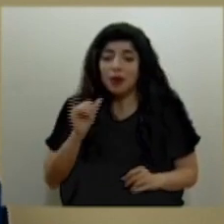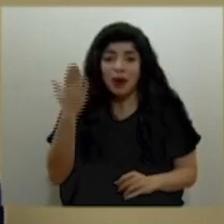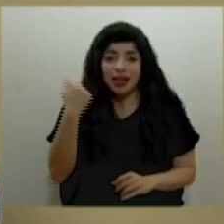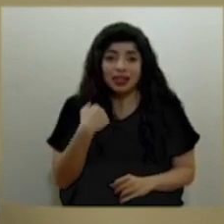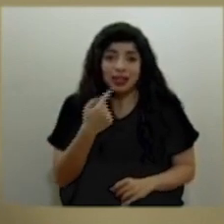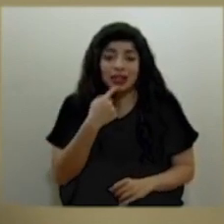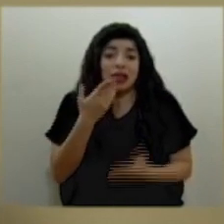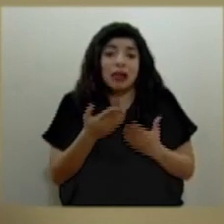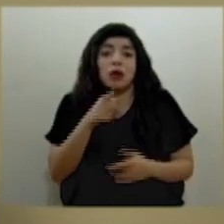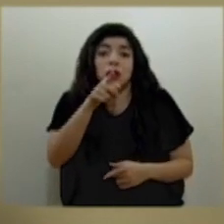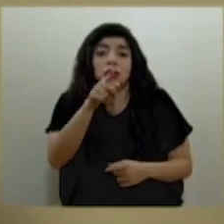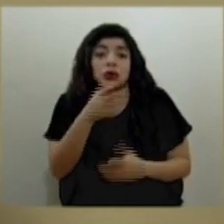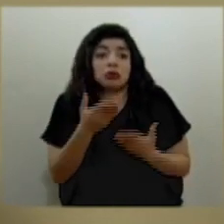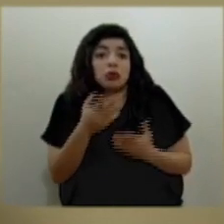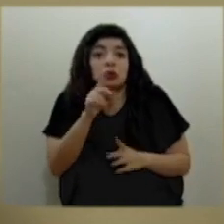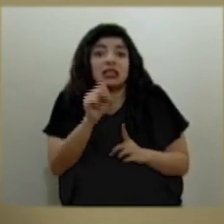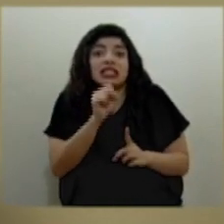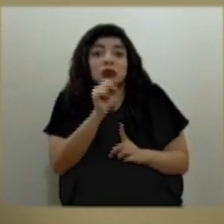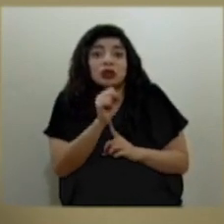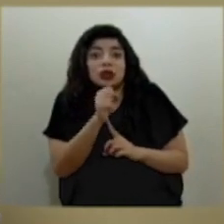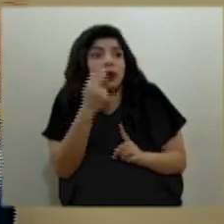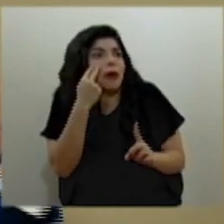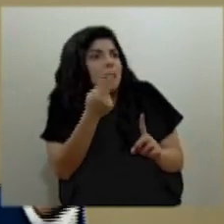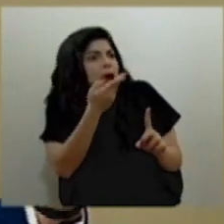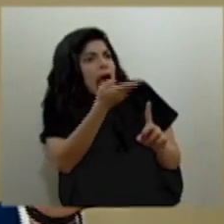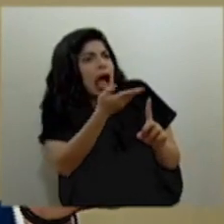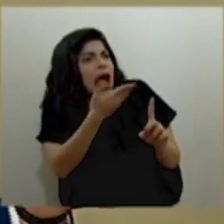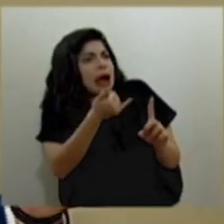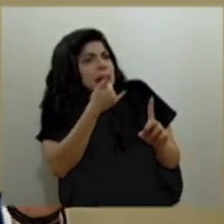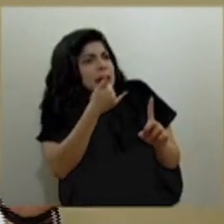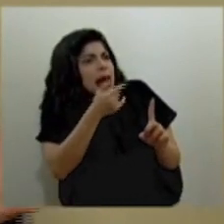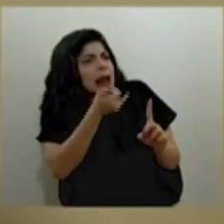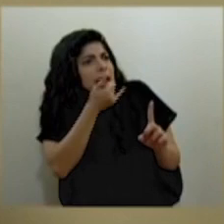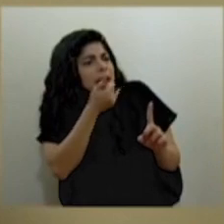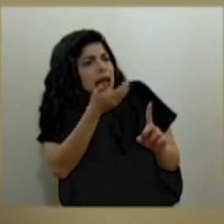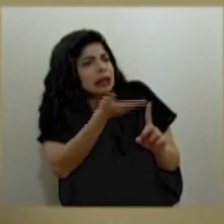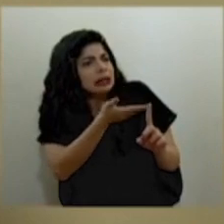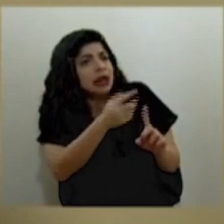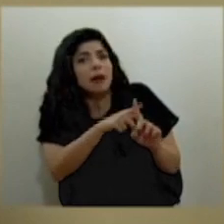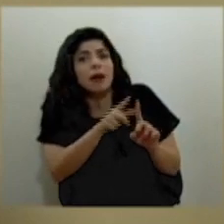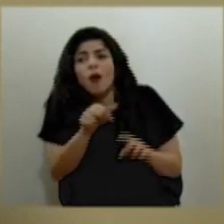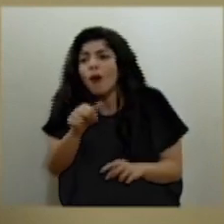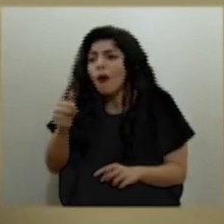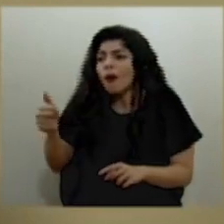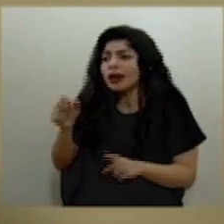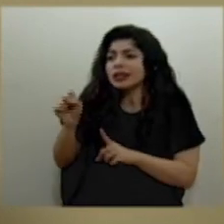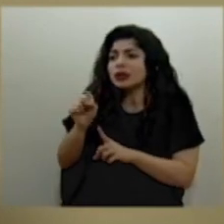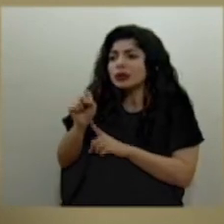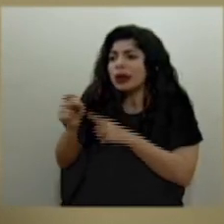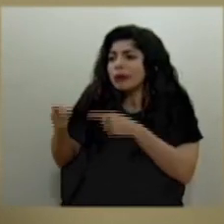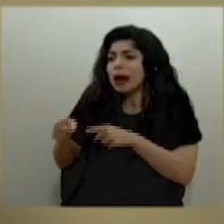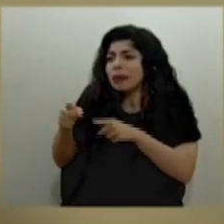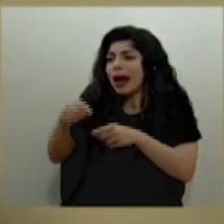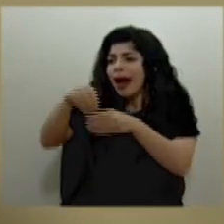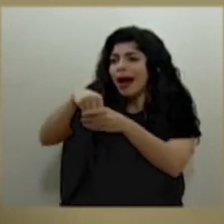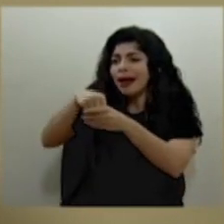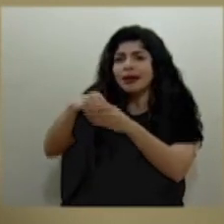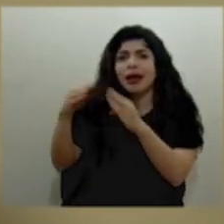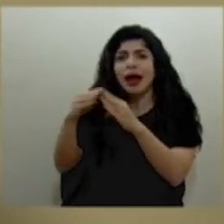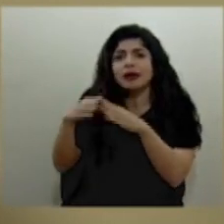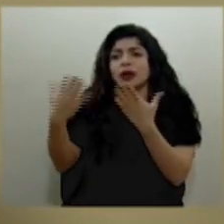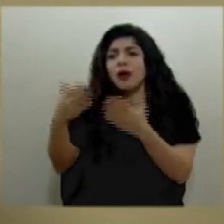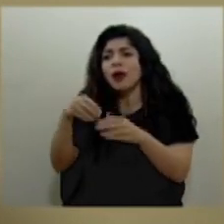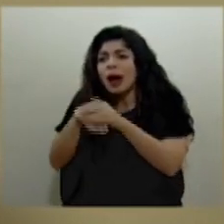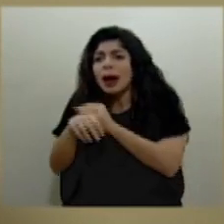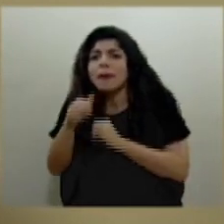anteriormente. O sea, usted puede tener una situación visible que dice, pero ¿qué está pasando aquí? Pero también esas situaciones se pueden estar presentando dentro de los recintos